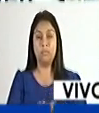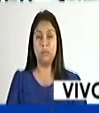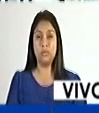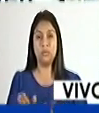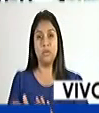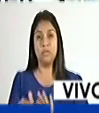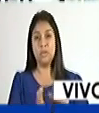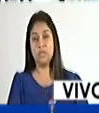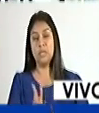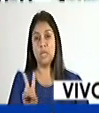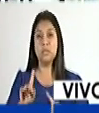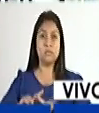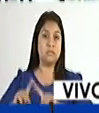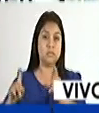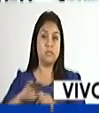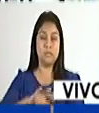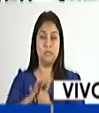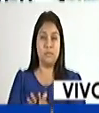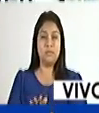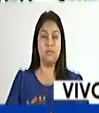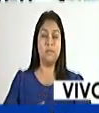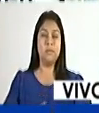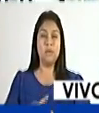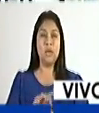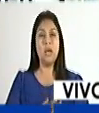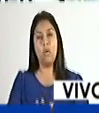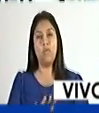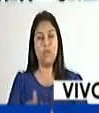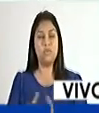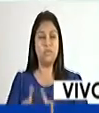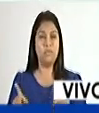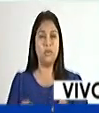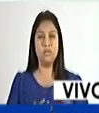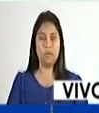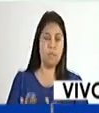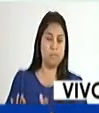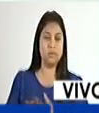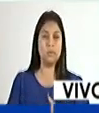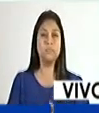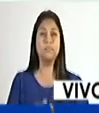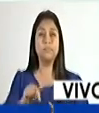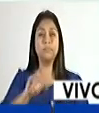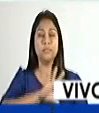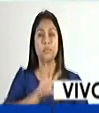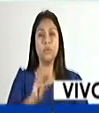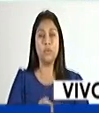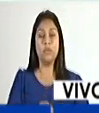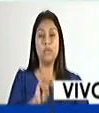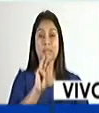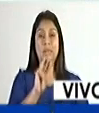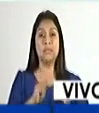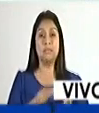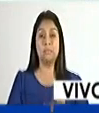2 fallecidos por causas ajenas al COVID-19. Esto nos da un total